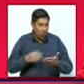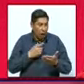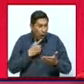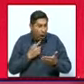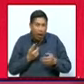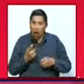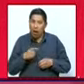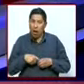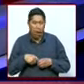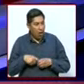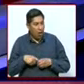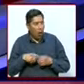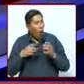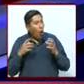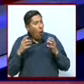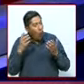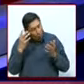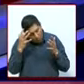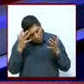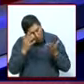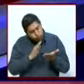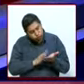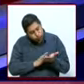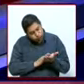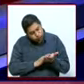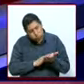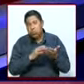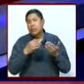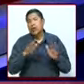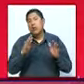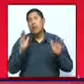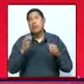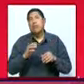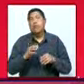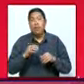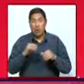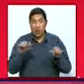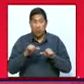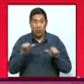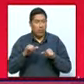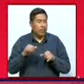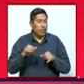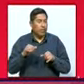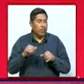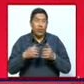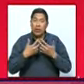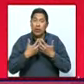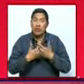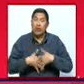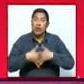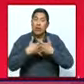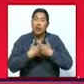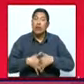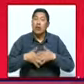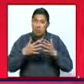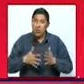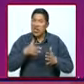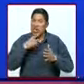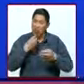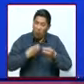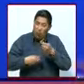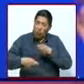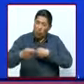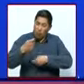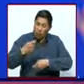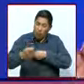que la Cámara de Senadores haya aprobado este proyecto de ley, pero no solamente ellos, para los empresarios, para los exportadores, esta va a